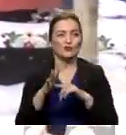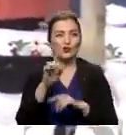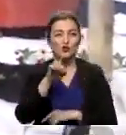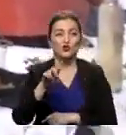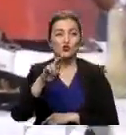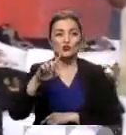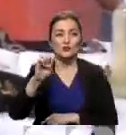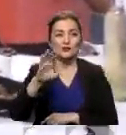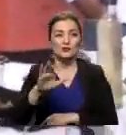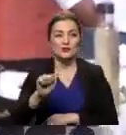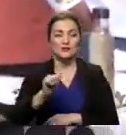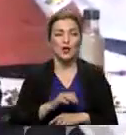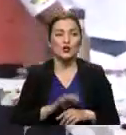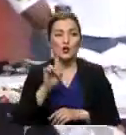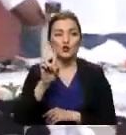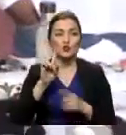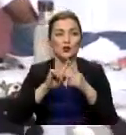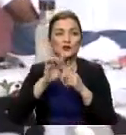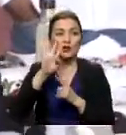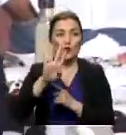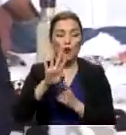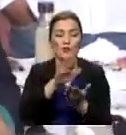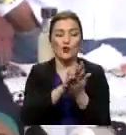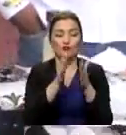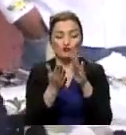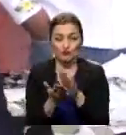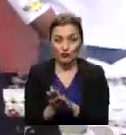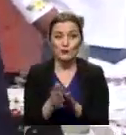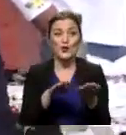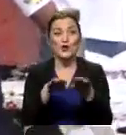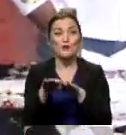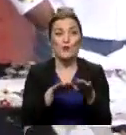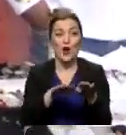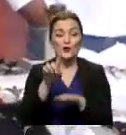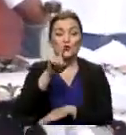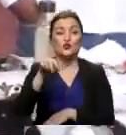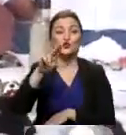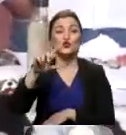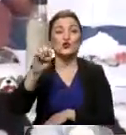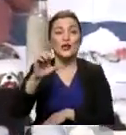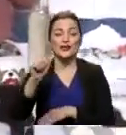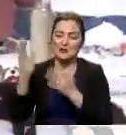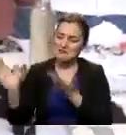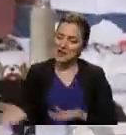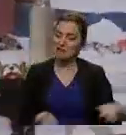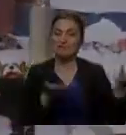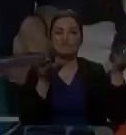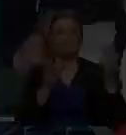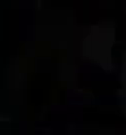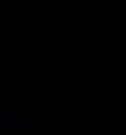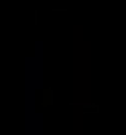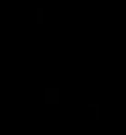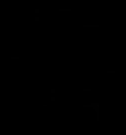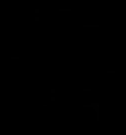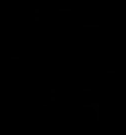Zuleta. Ya lo saben, del 1 al 4 de noviembre, Ibarra y Zuleta los esperan con los brazos abiertos.